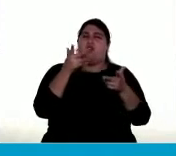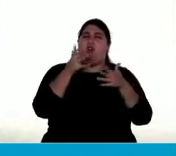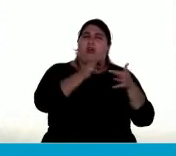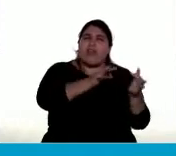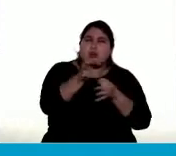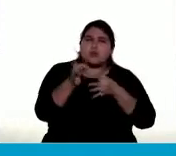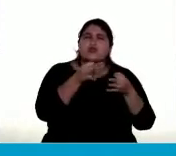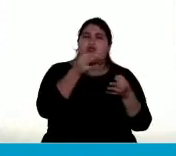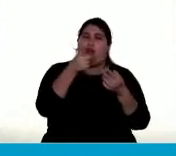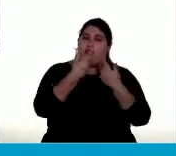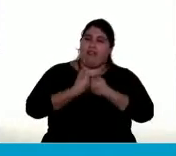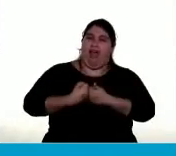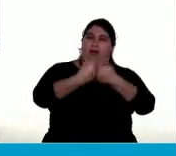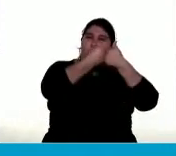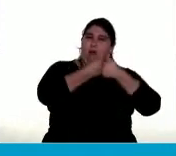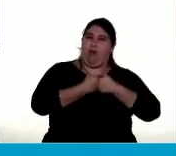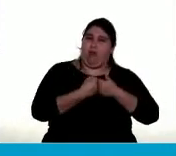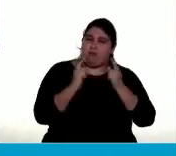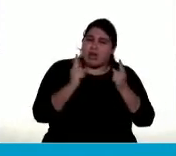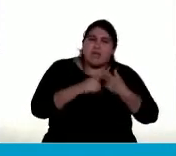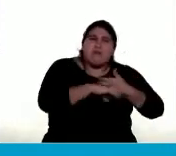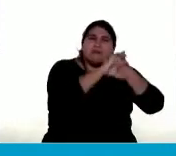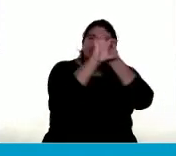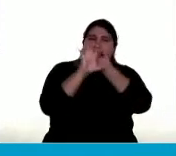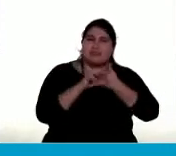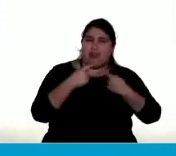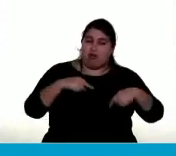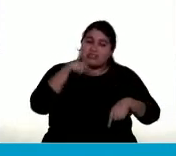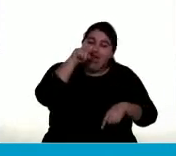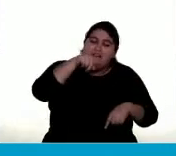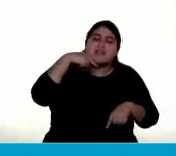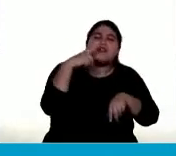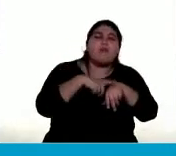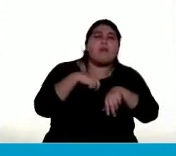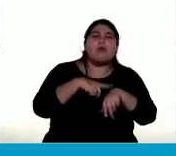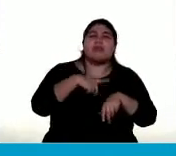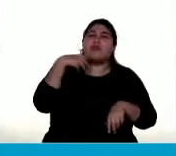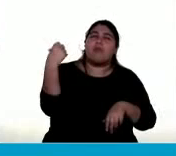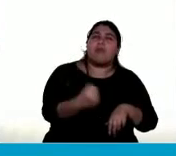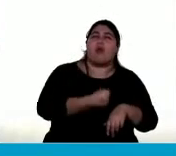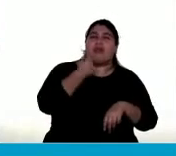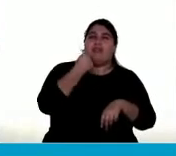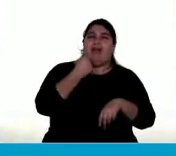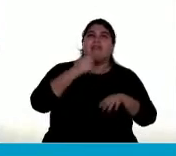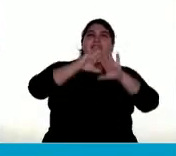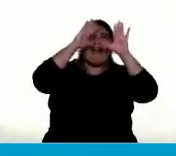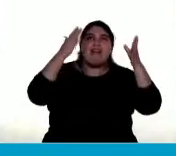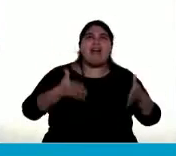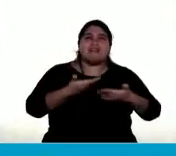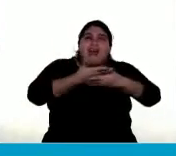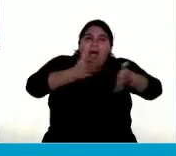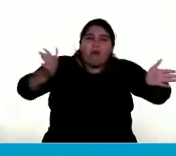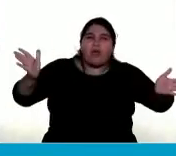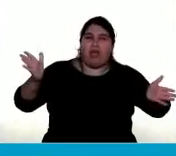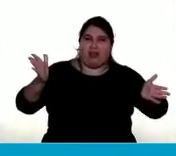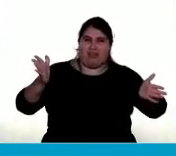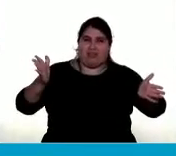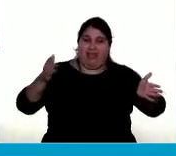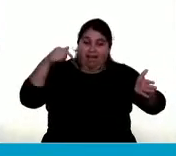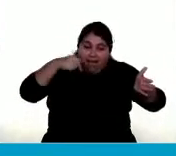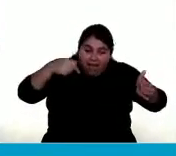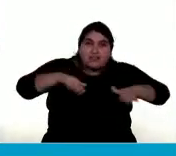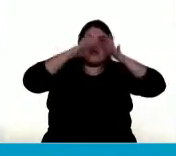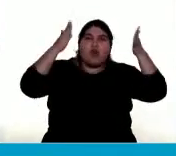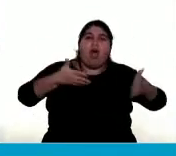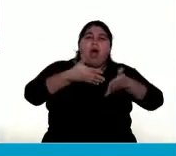y del consenso, señor presidente. Y mire si es importante tener abierta la Casa de la Democracia. Y también empezamos a